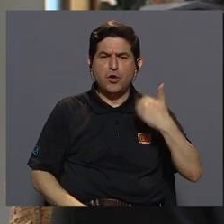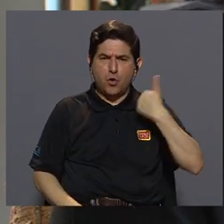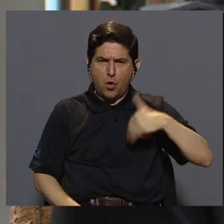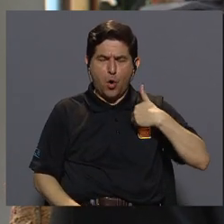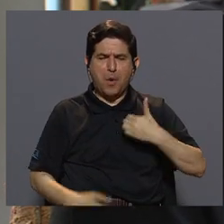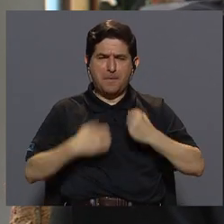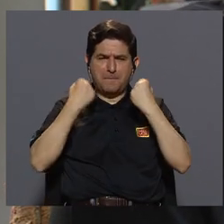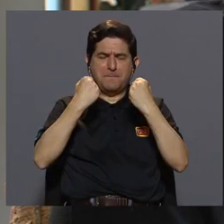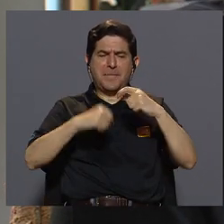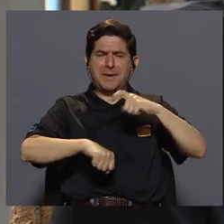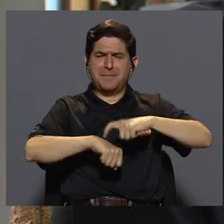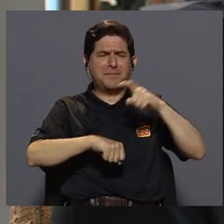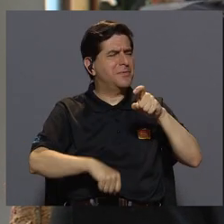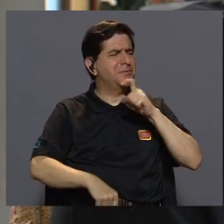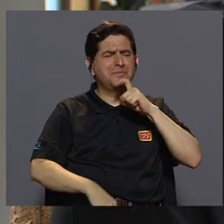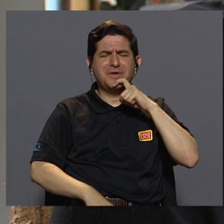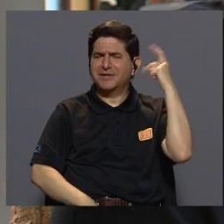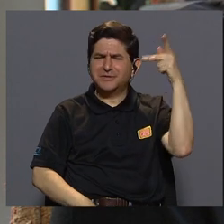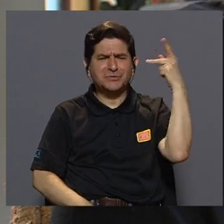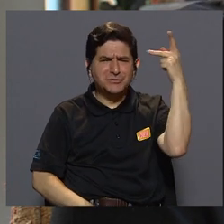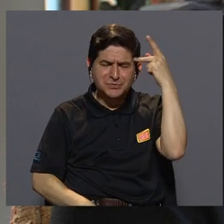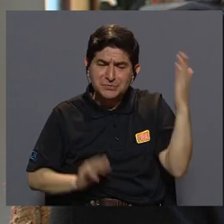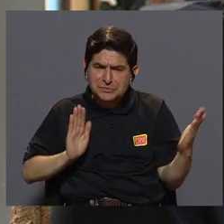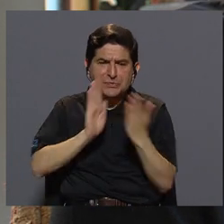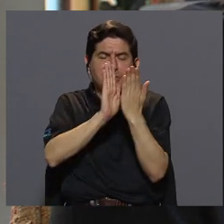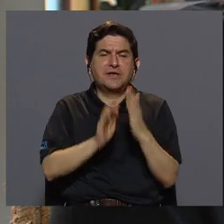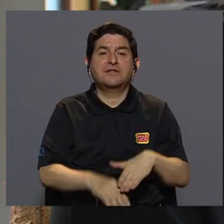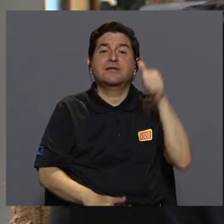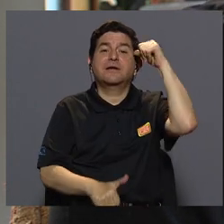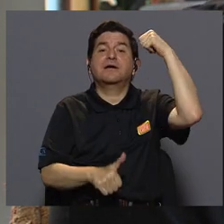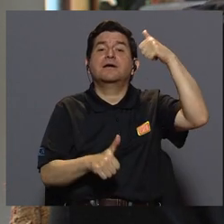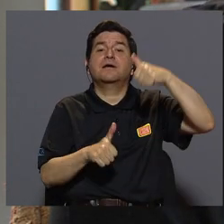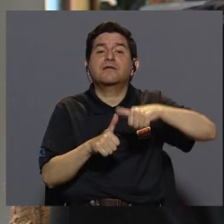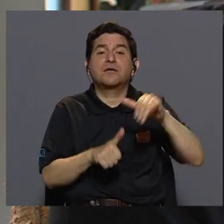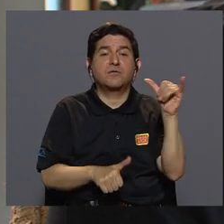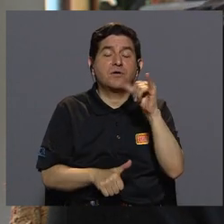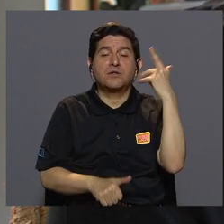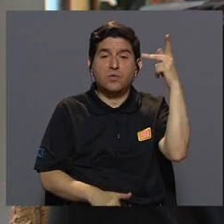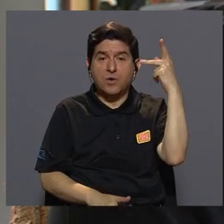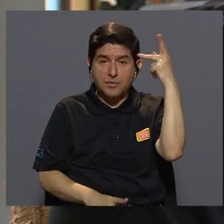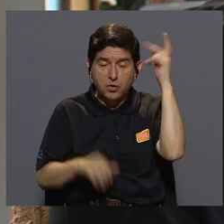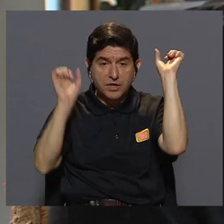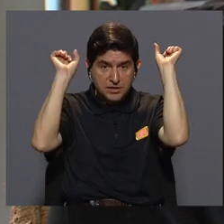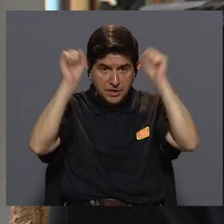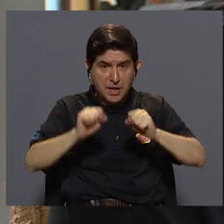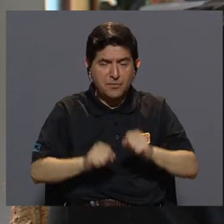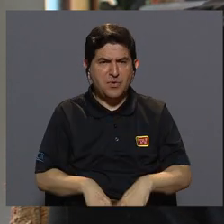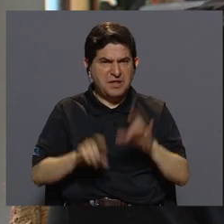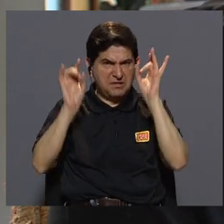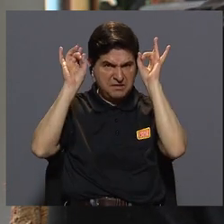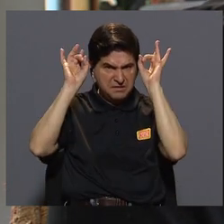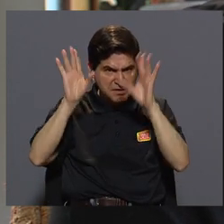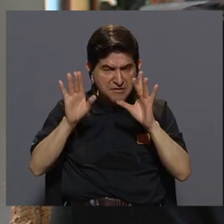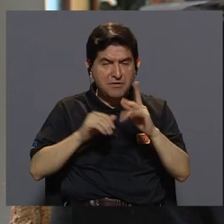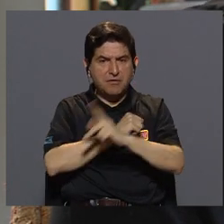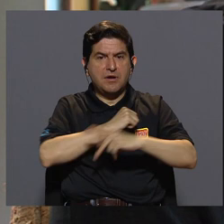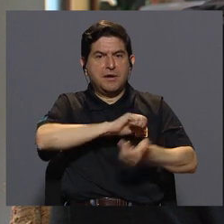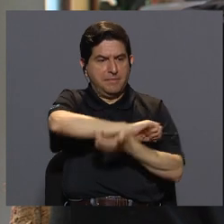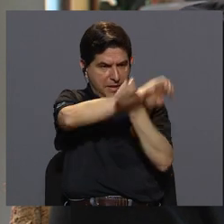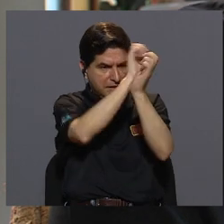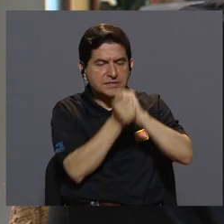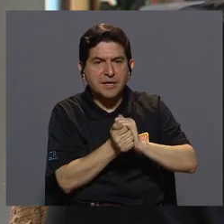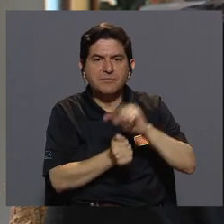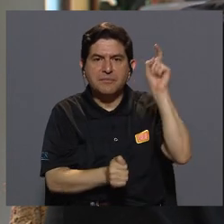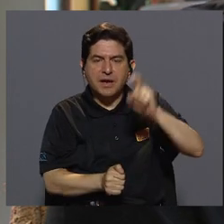que vivió momentos muy duros de la política y que nos recuerda que también la política puede ser perversa y para que este país